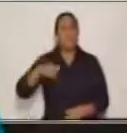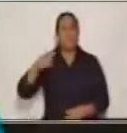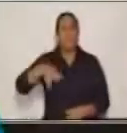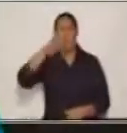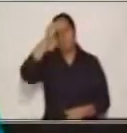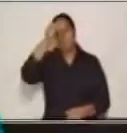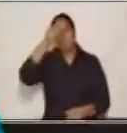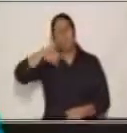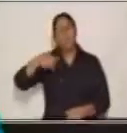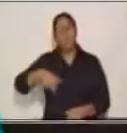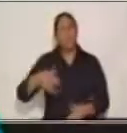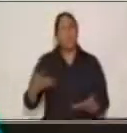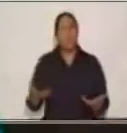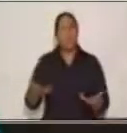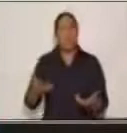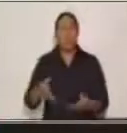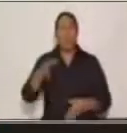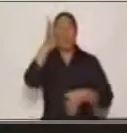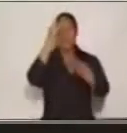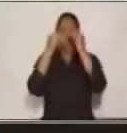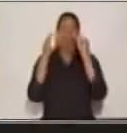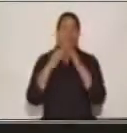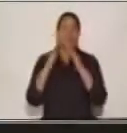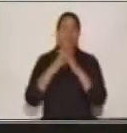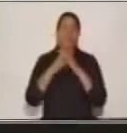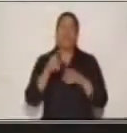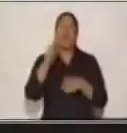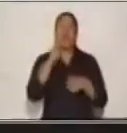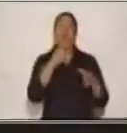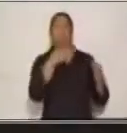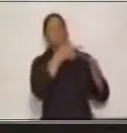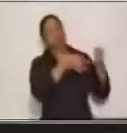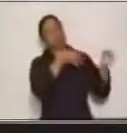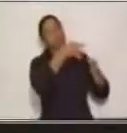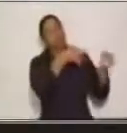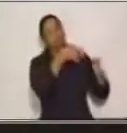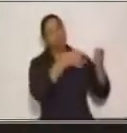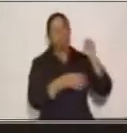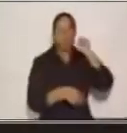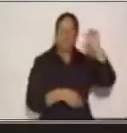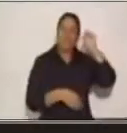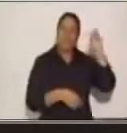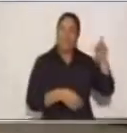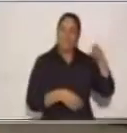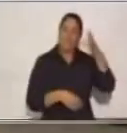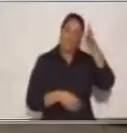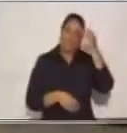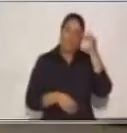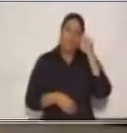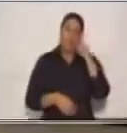del programa Aprendo en Casa? Comparte con un adulto lo aprendido. Te